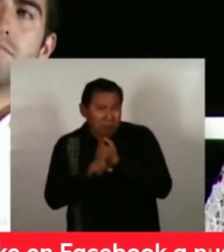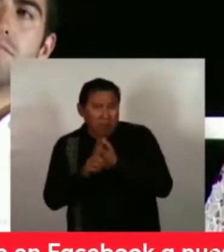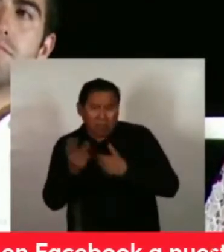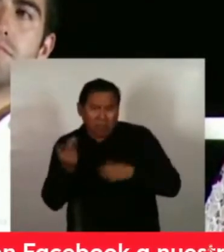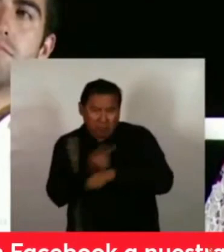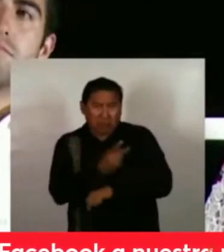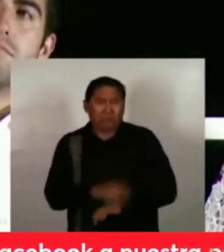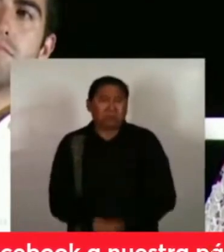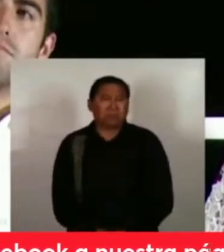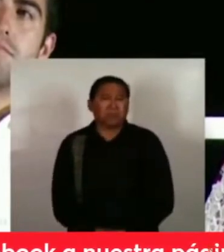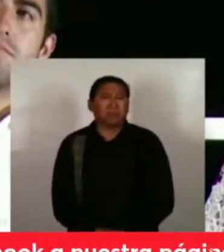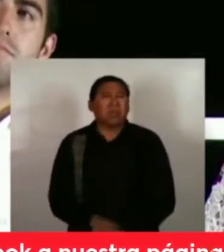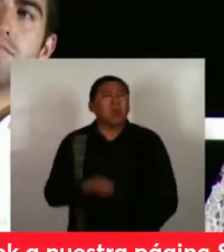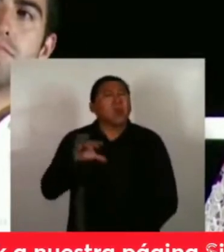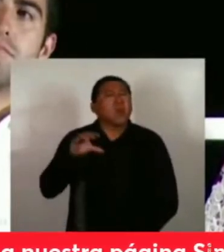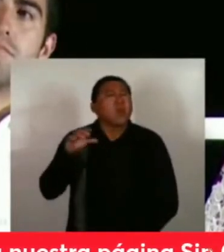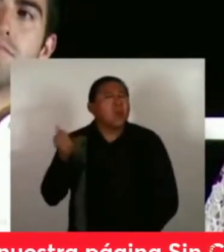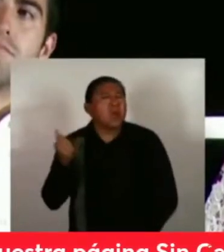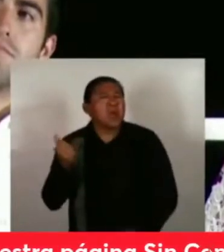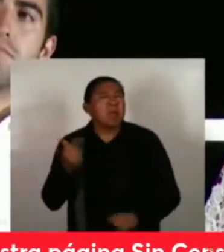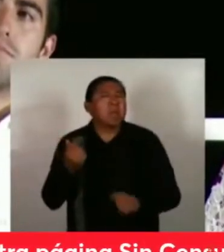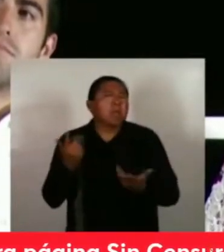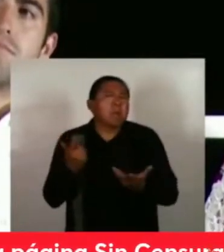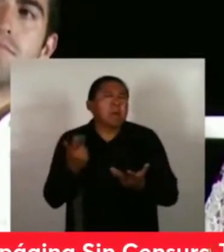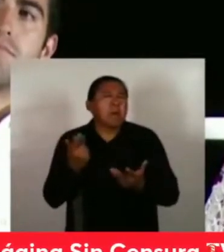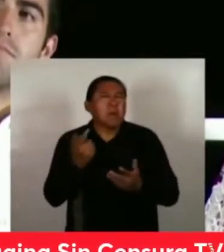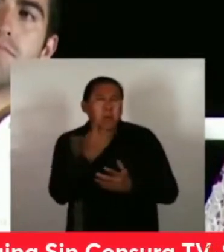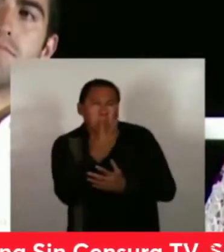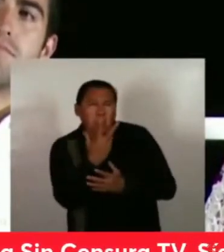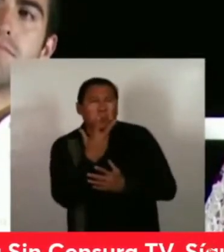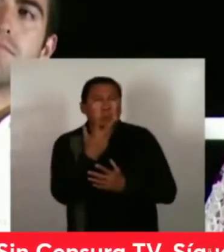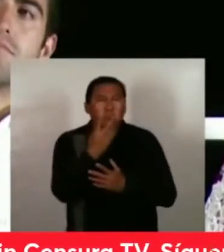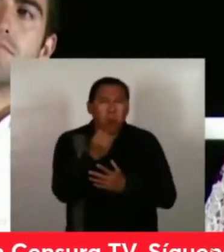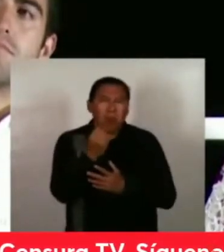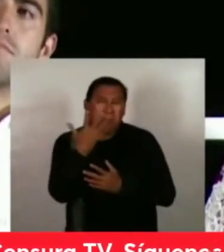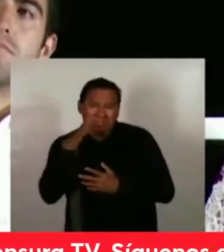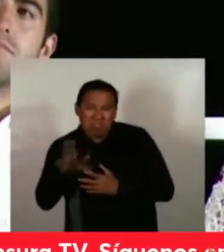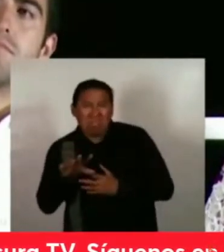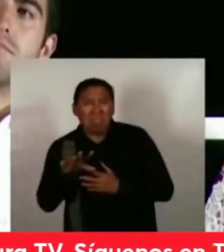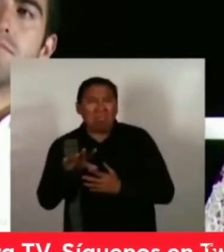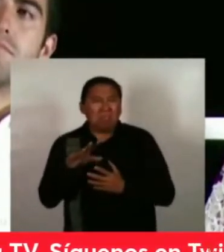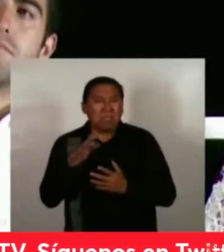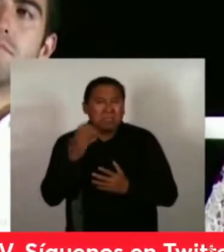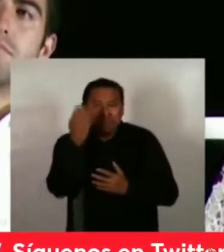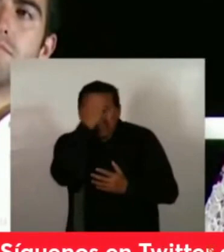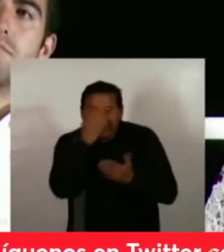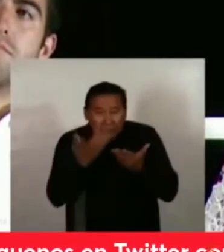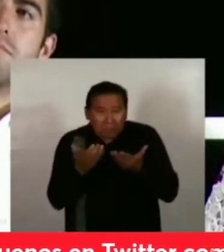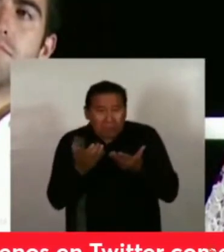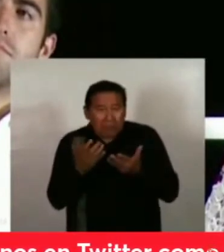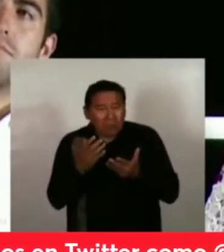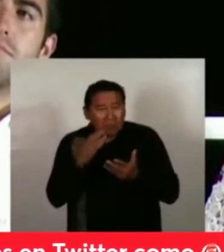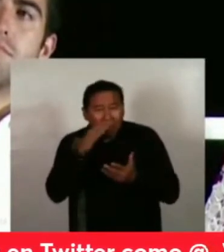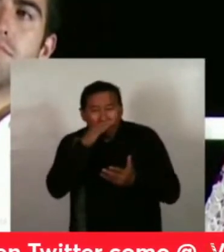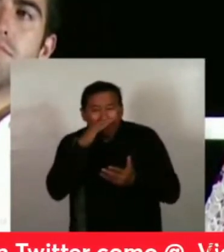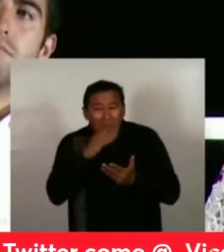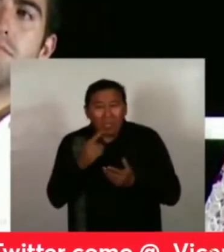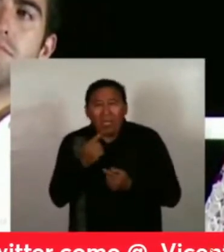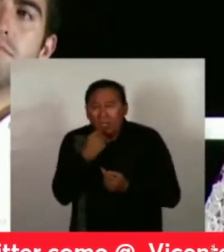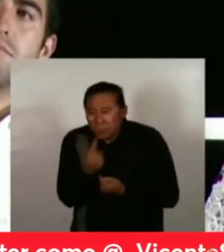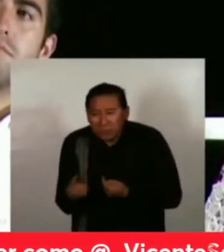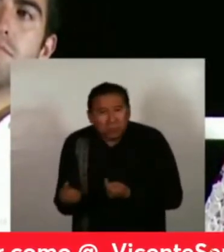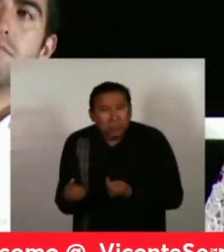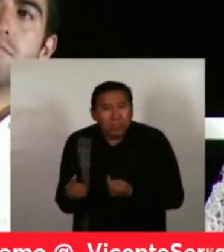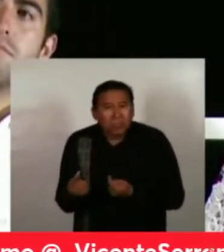económica. Otros dicen que por calificación hay que dar la beca. Pero hay niños que no tienen